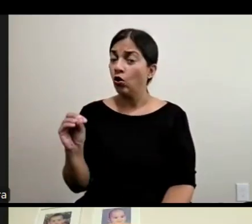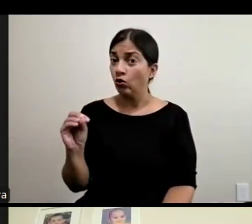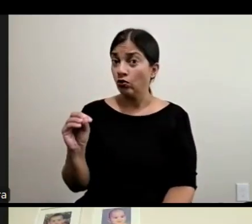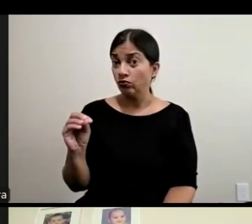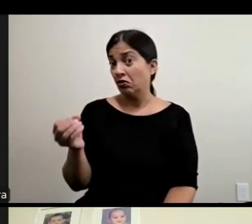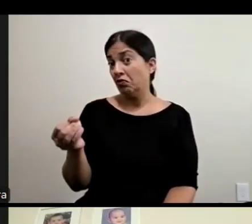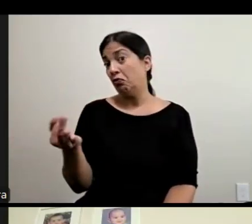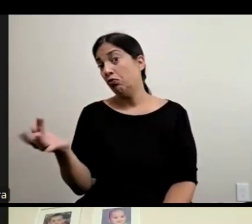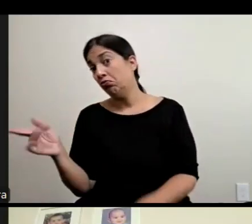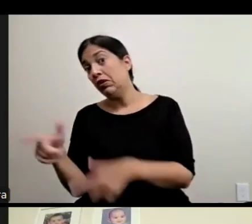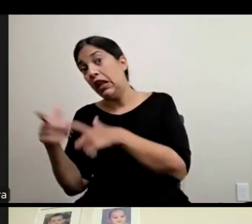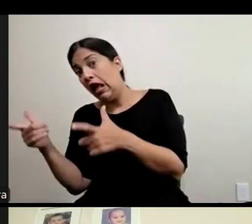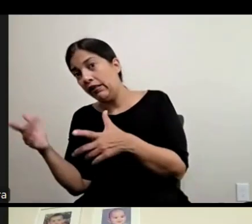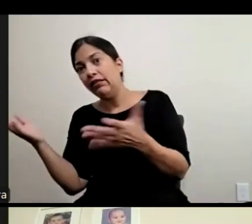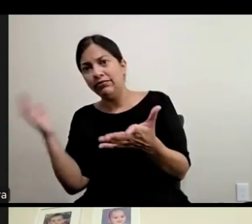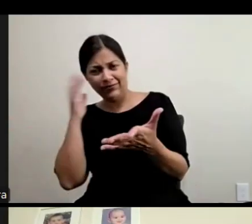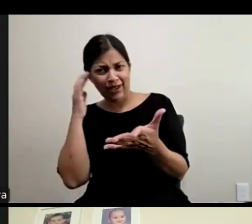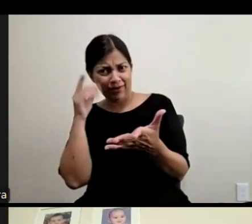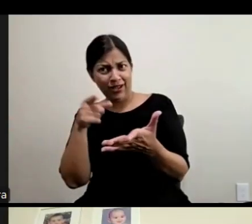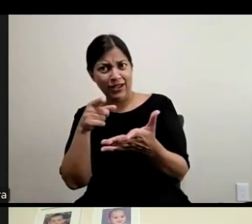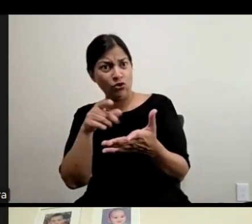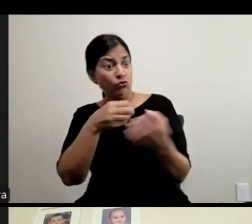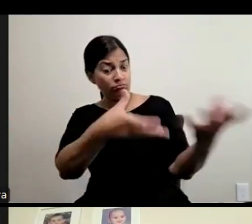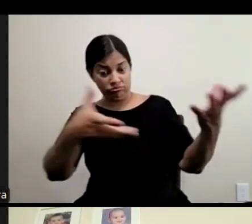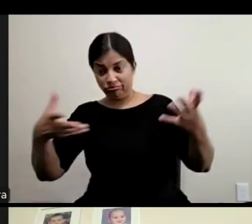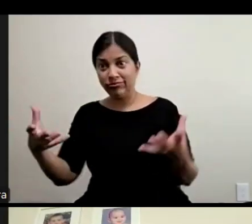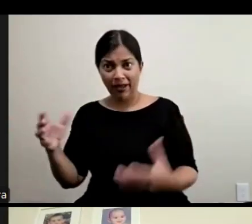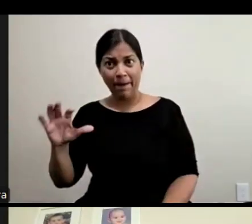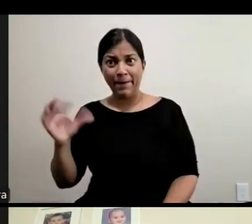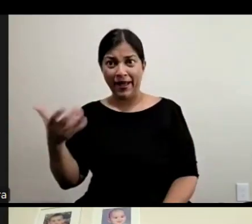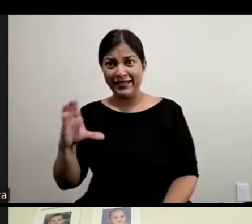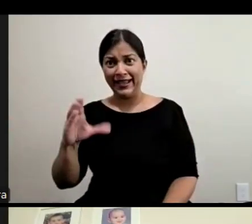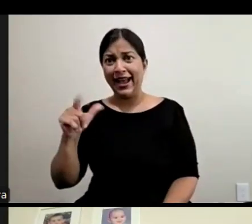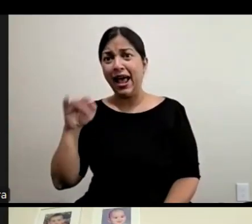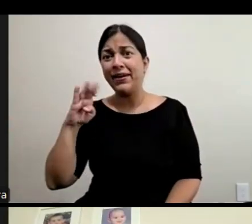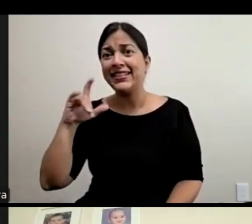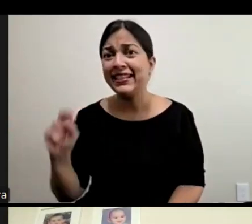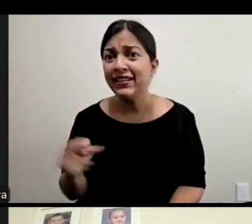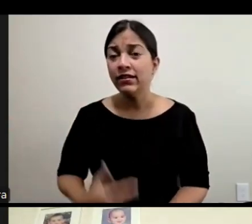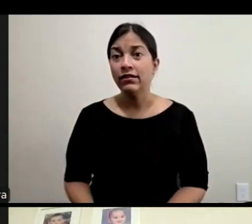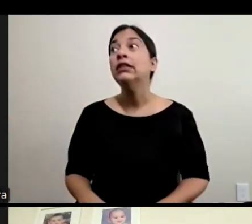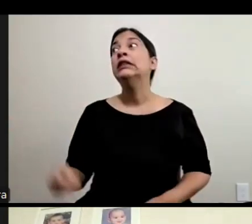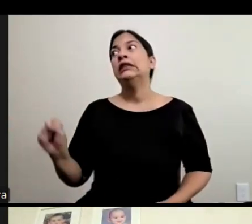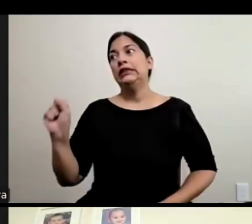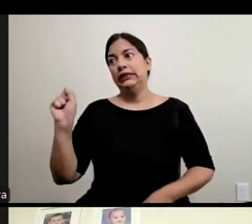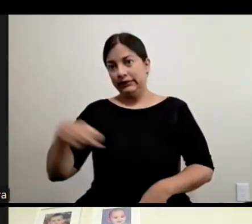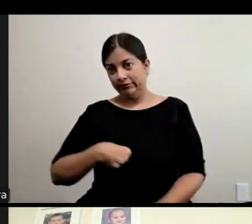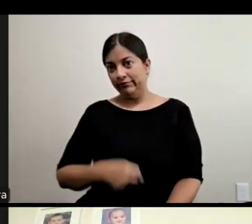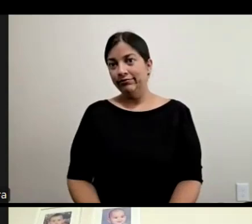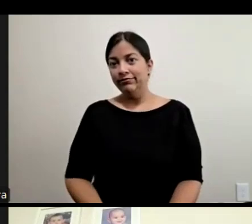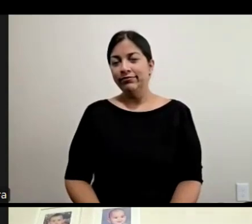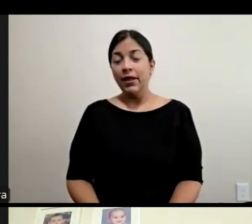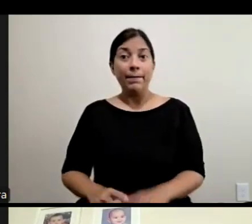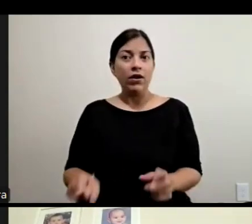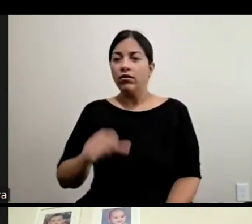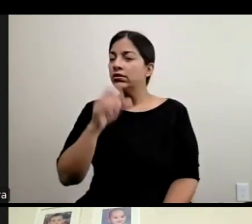como la cosa esa que tú me trajiste, parece un calabacín. Dios mío, sí. Sí, pero son riquísimos.